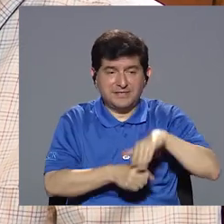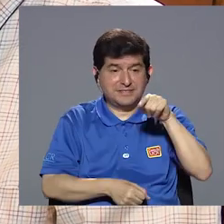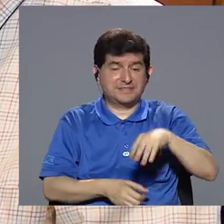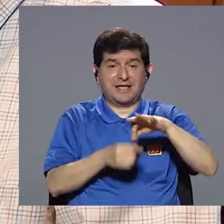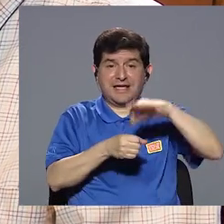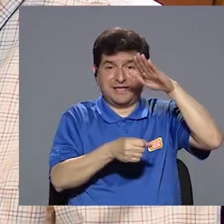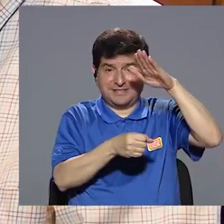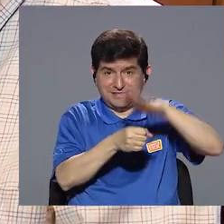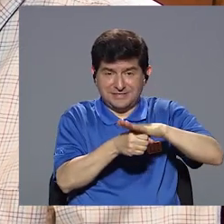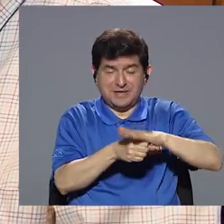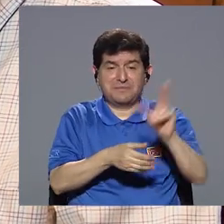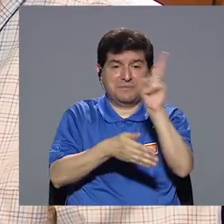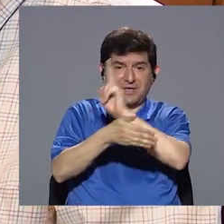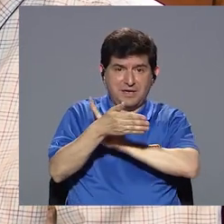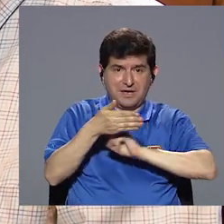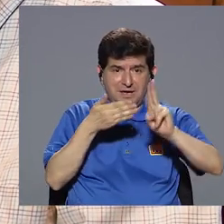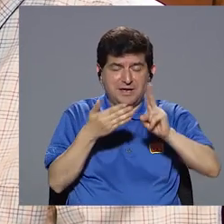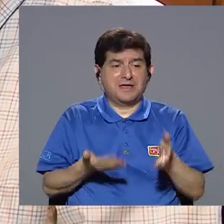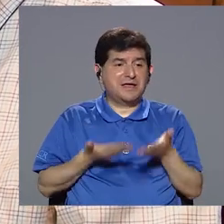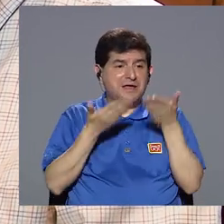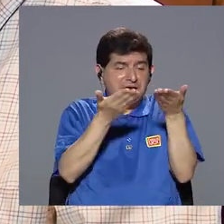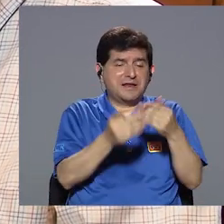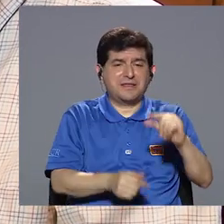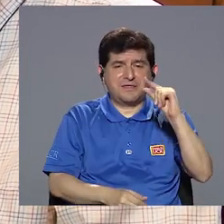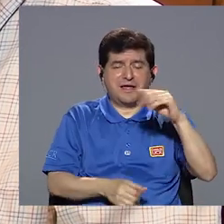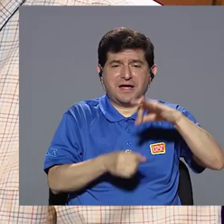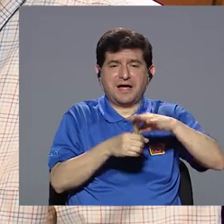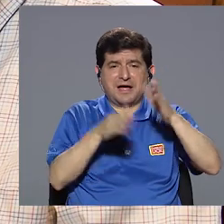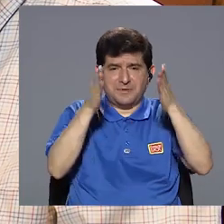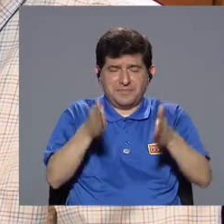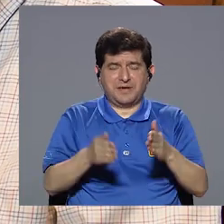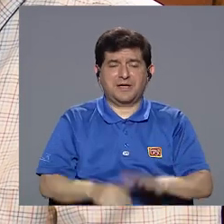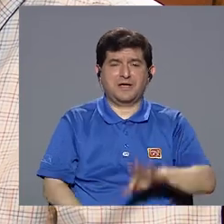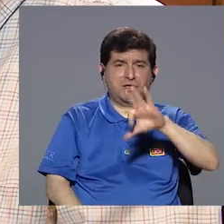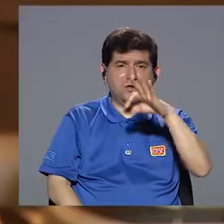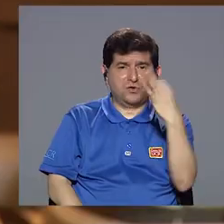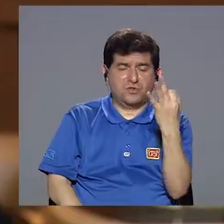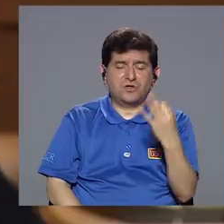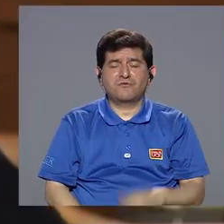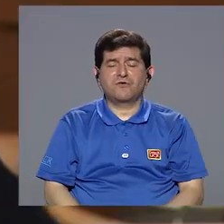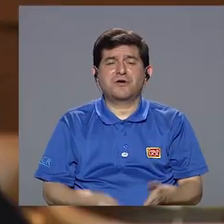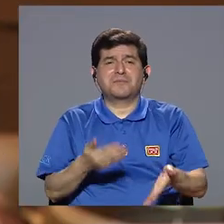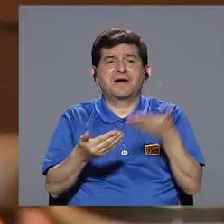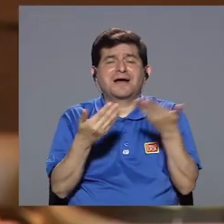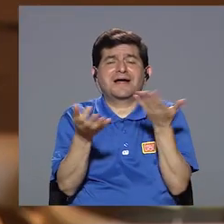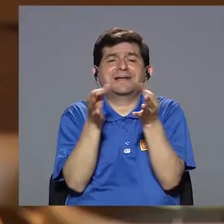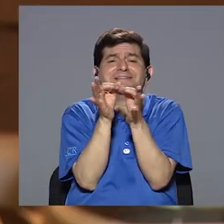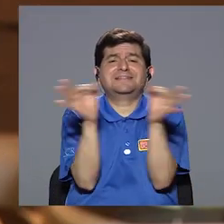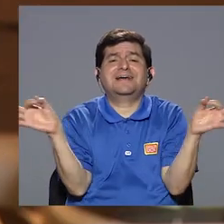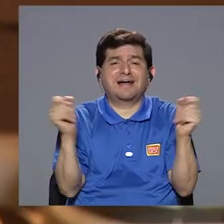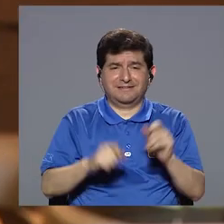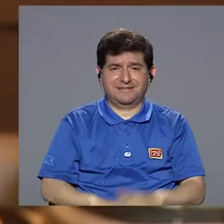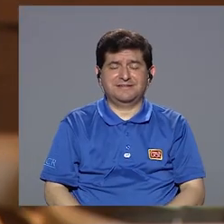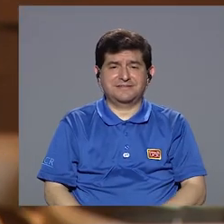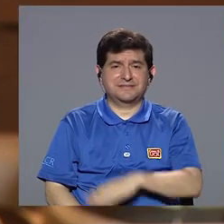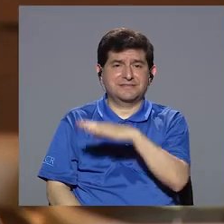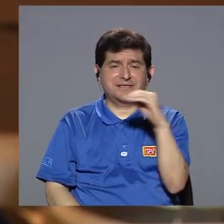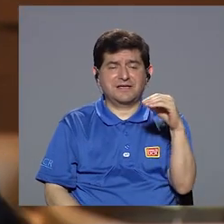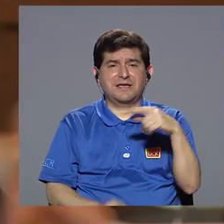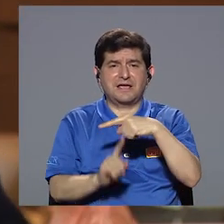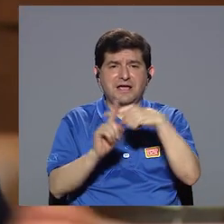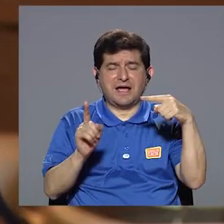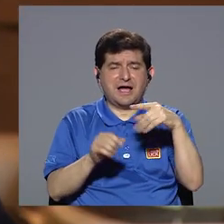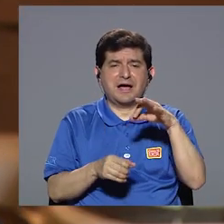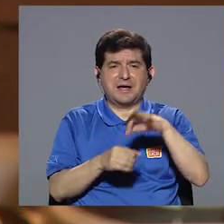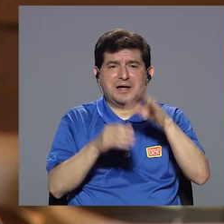es una semilla que la universidad histórica a pequeños agricultores una manera prácticamente gratuita y a